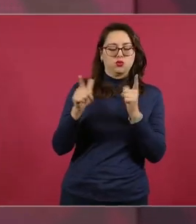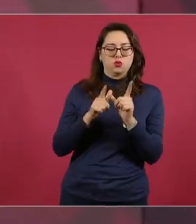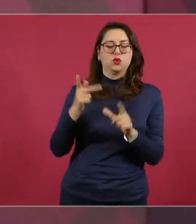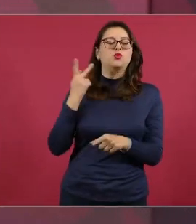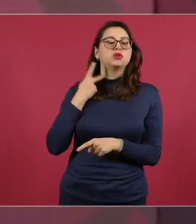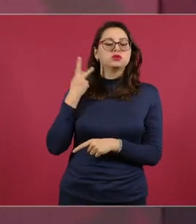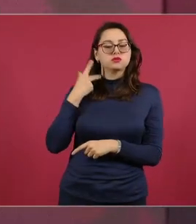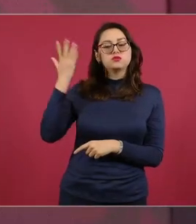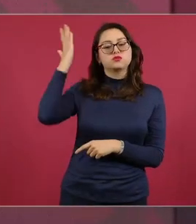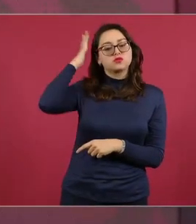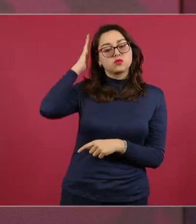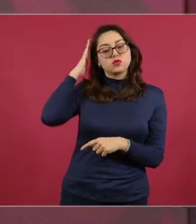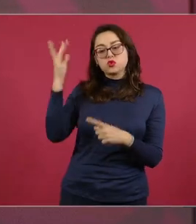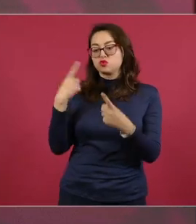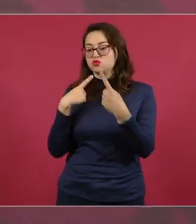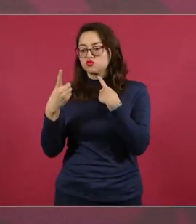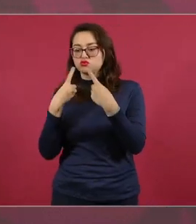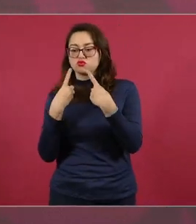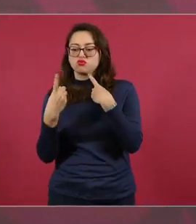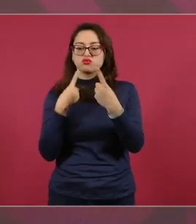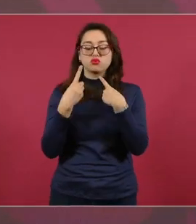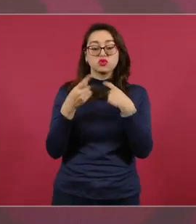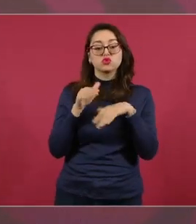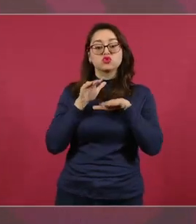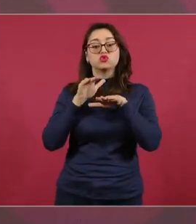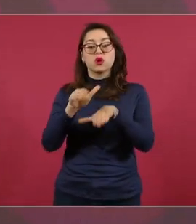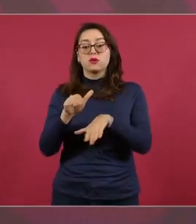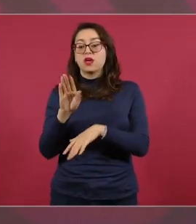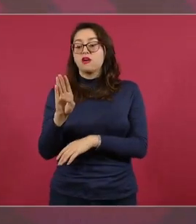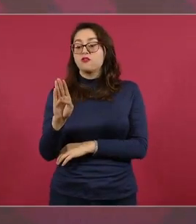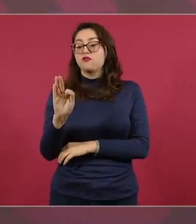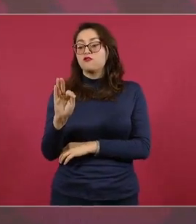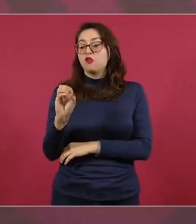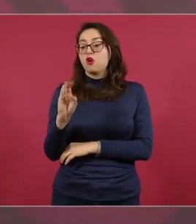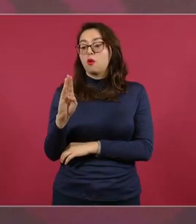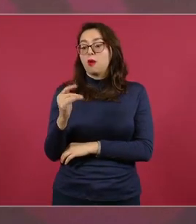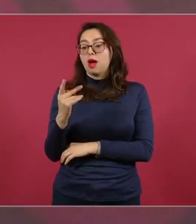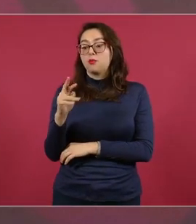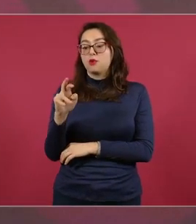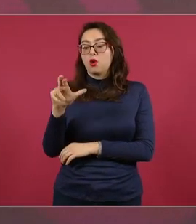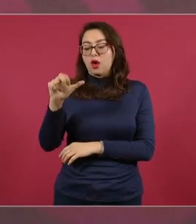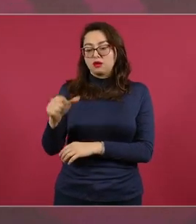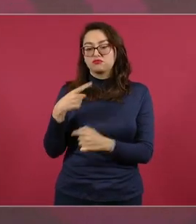Y hubo un debate sobre el FOAPROA. Y le dije,